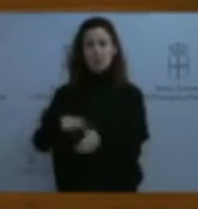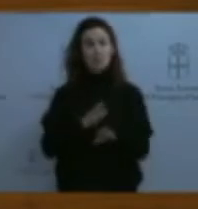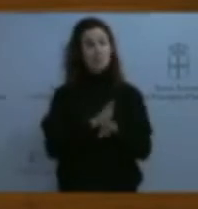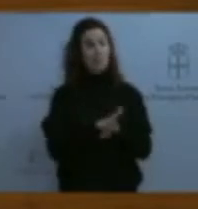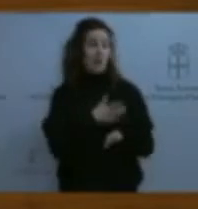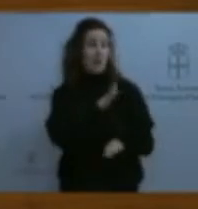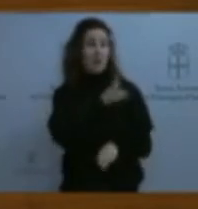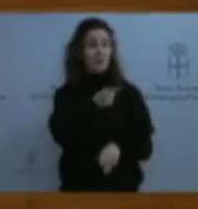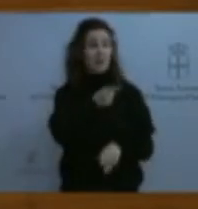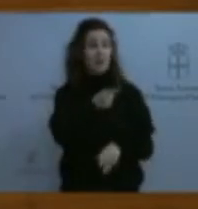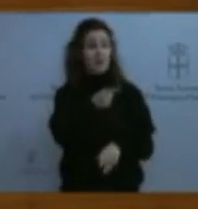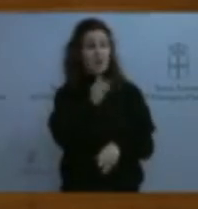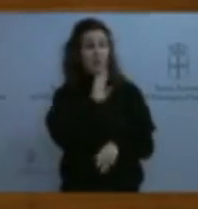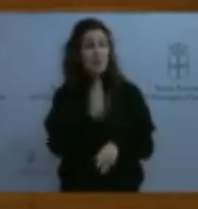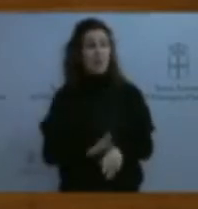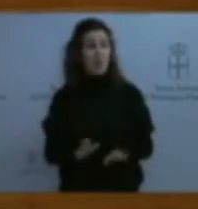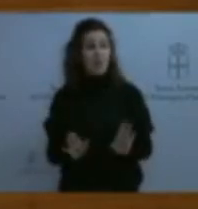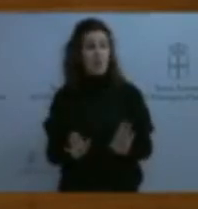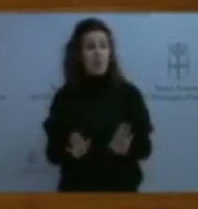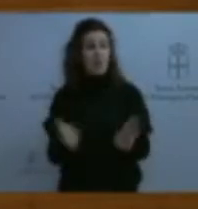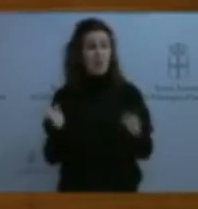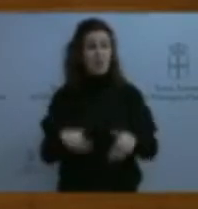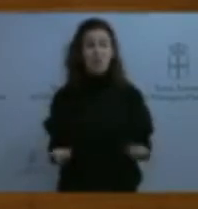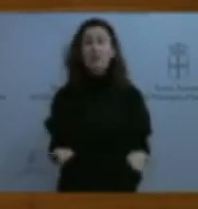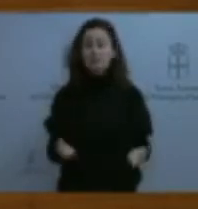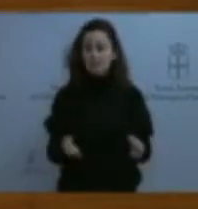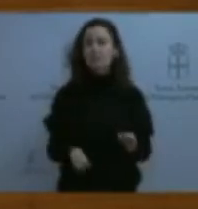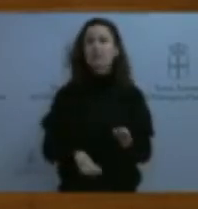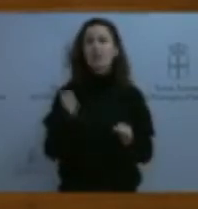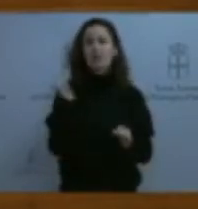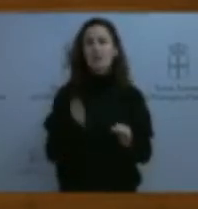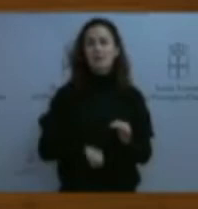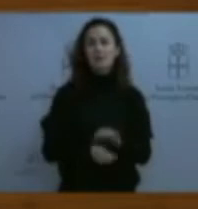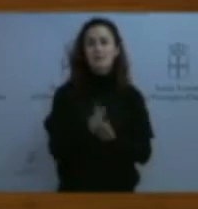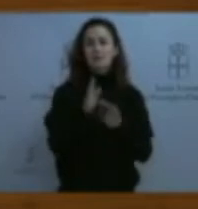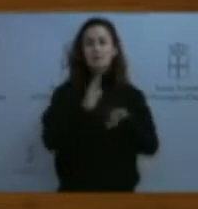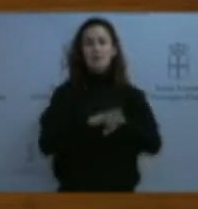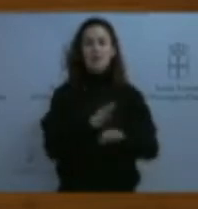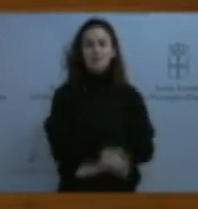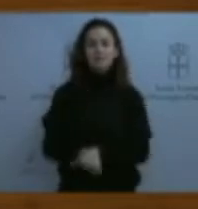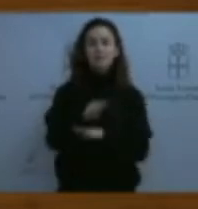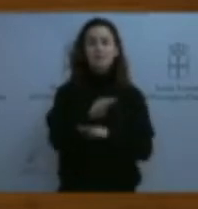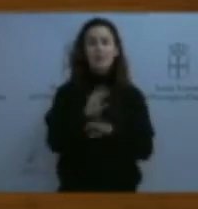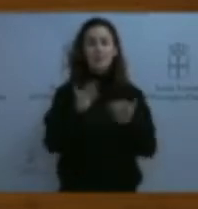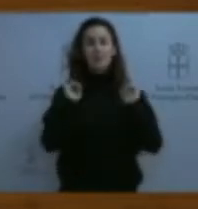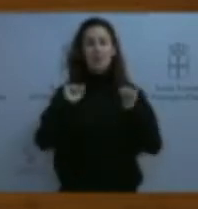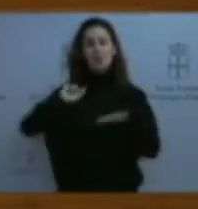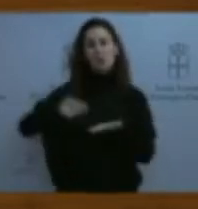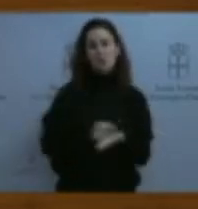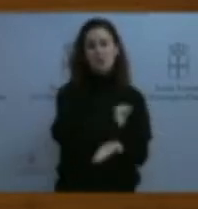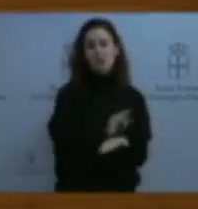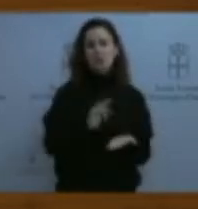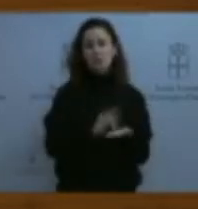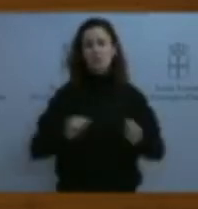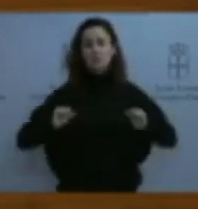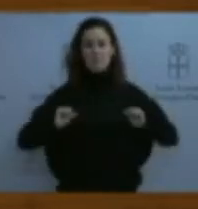nada existe. Existe un contrato de mantenimiento de los centros, es un contrato que se ha iniciado,